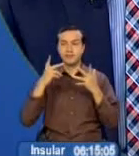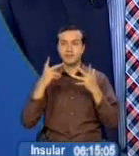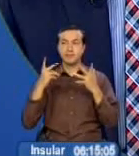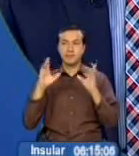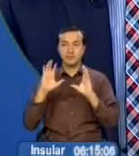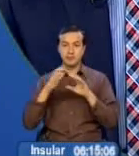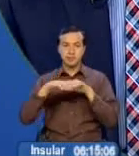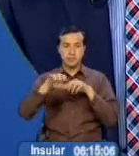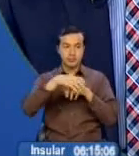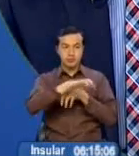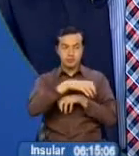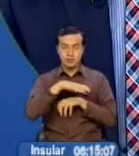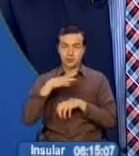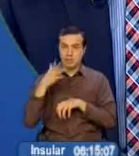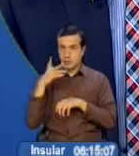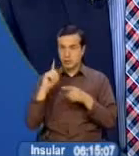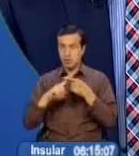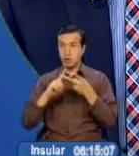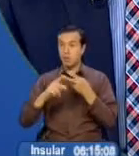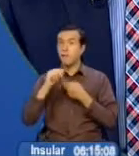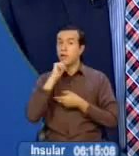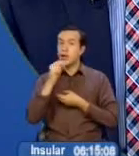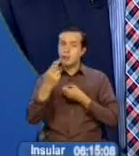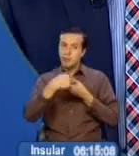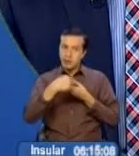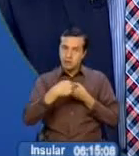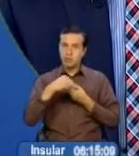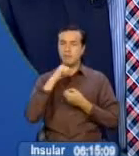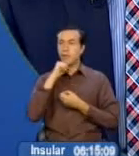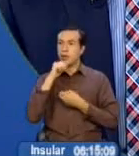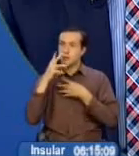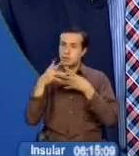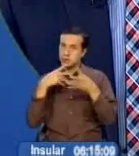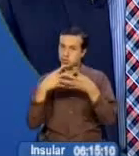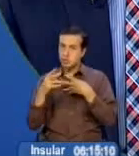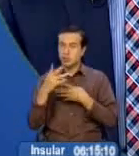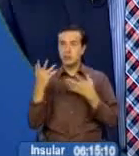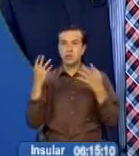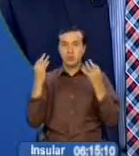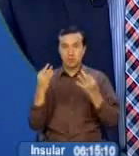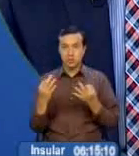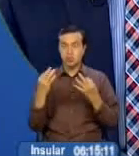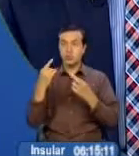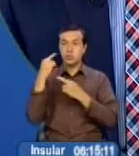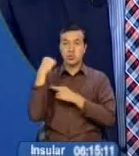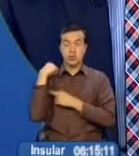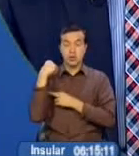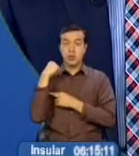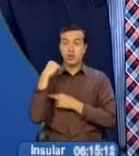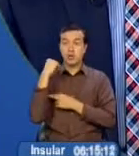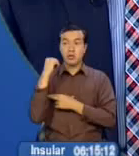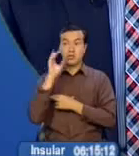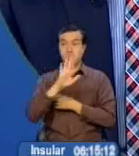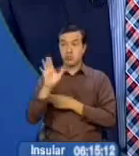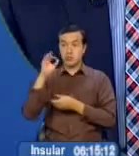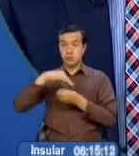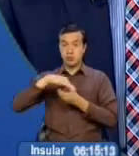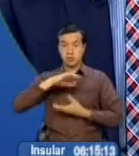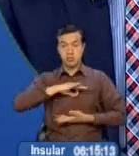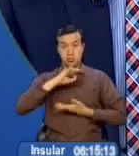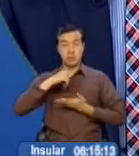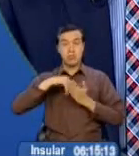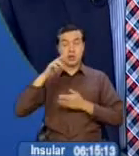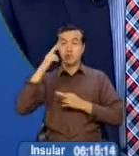desconcentre, que no sea participativa, que no sea transparente y simultáneamente responsable ante sus electores, además